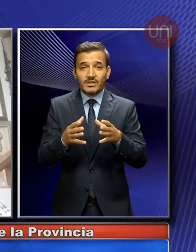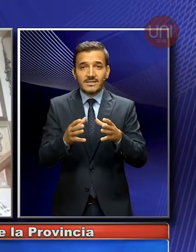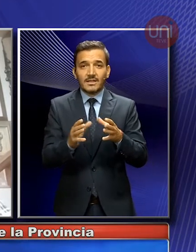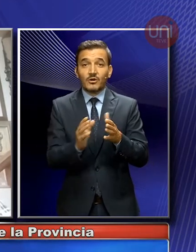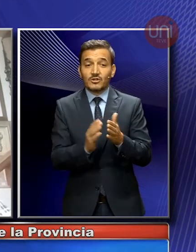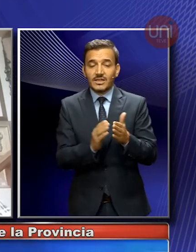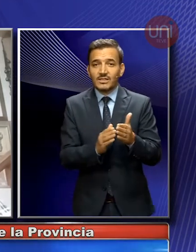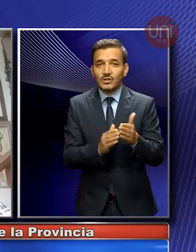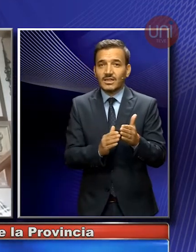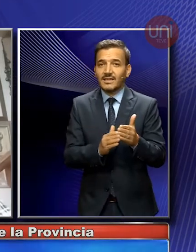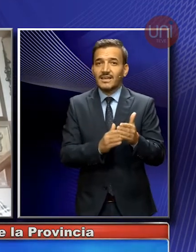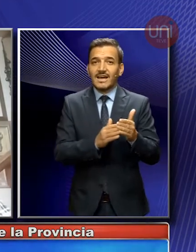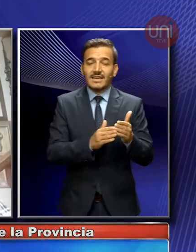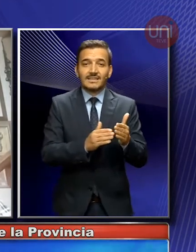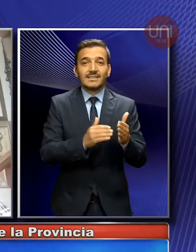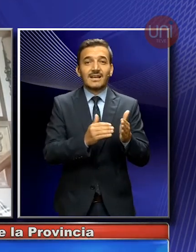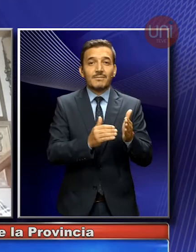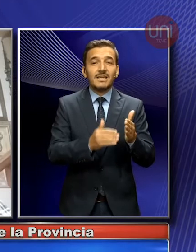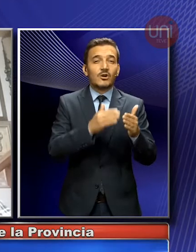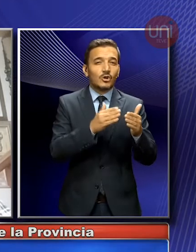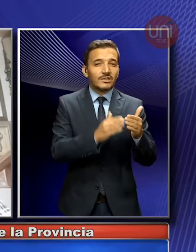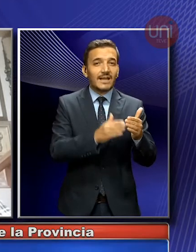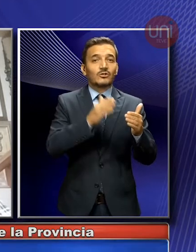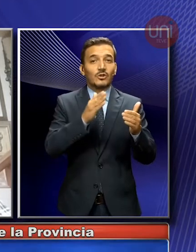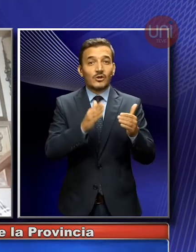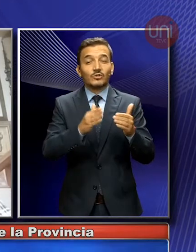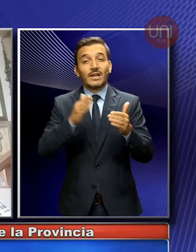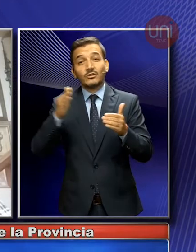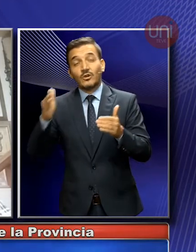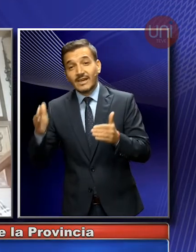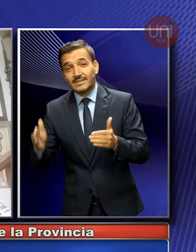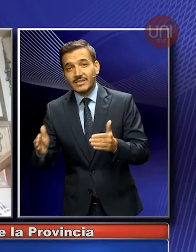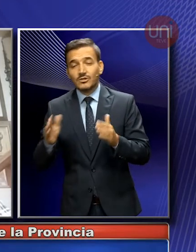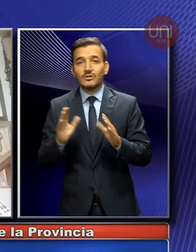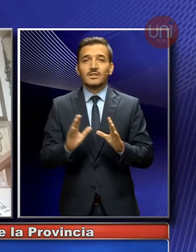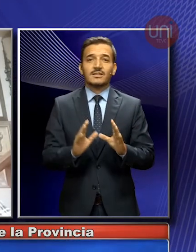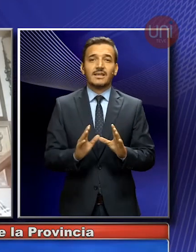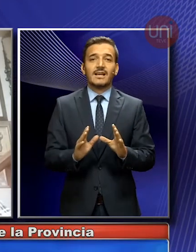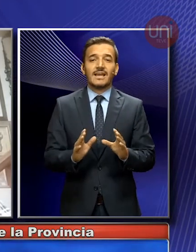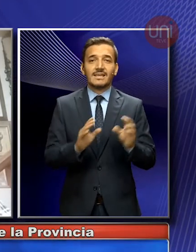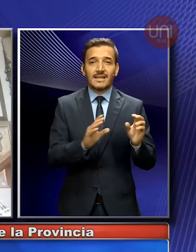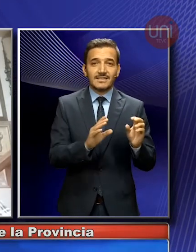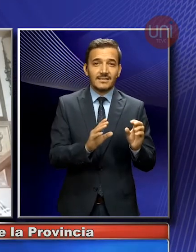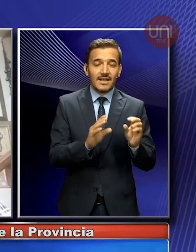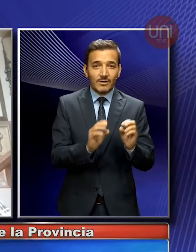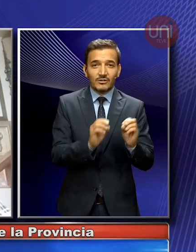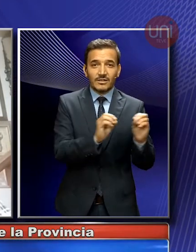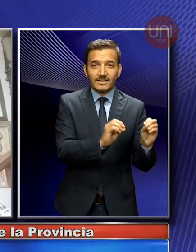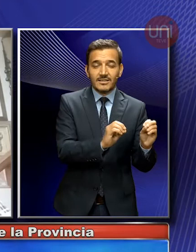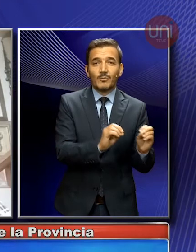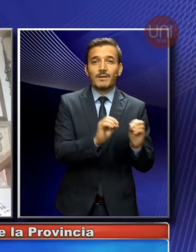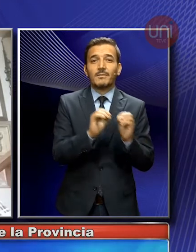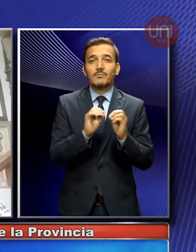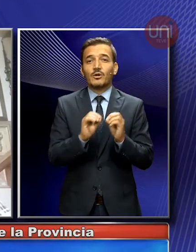han dado a conocer el hecho de que también el contacto, del contacto estrecho, tenga que aislarse, hablando de chicos,